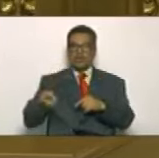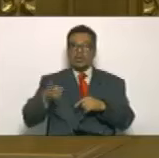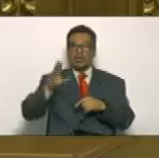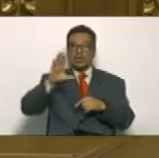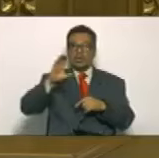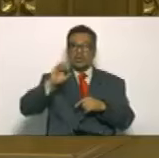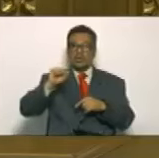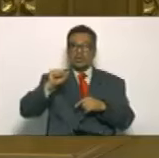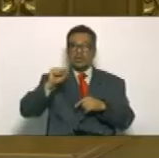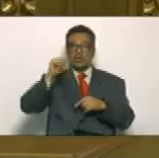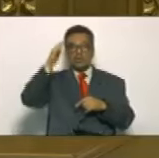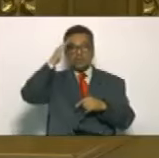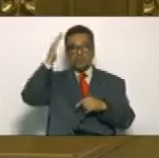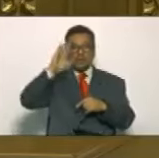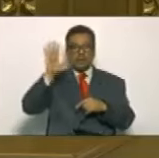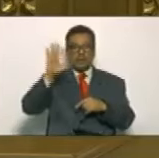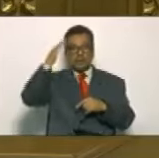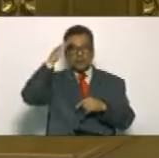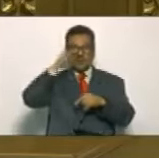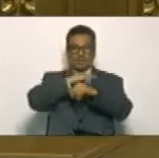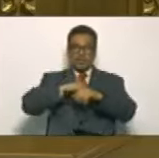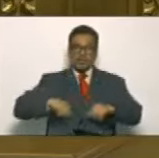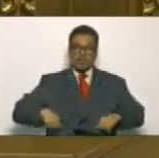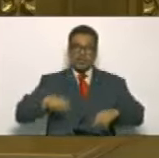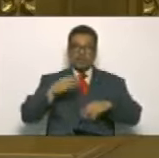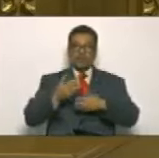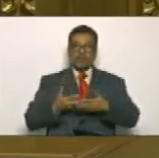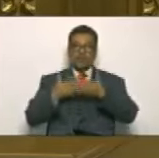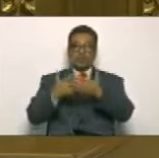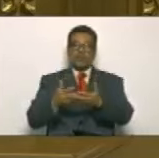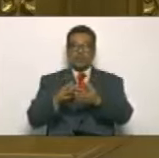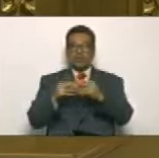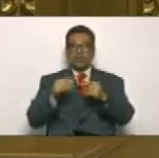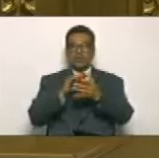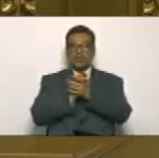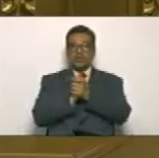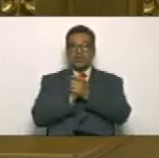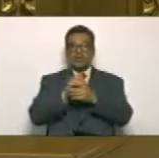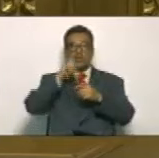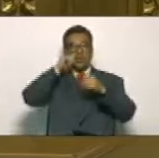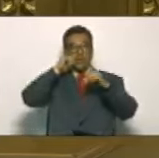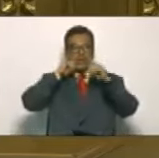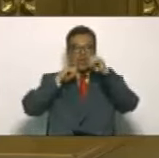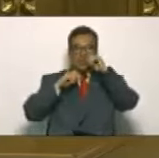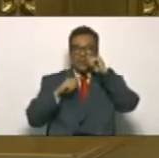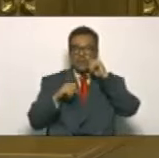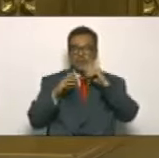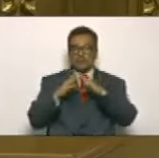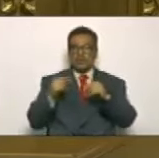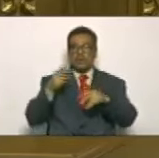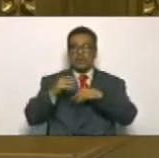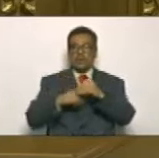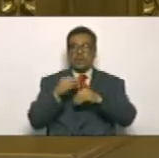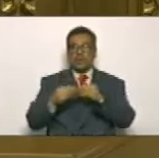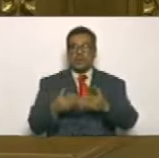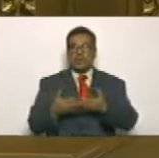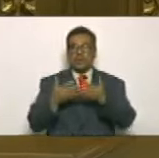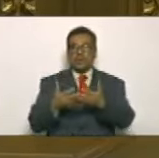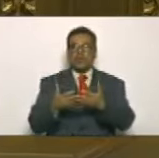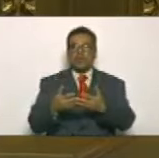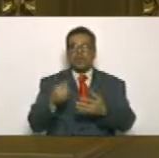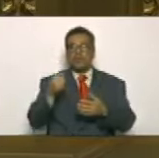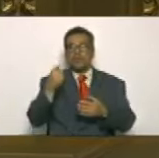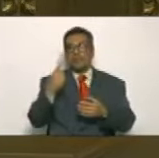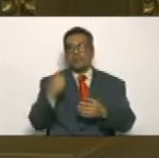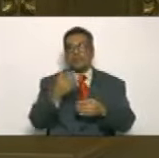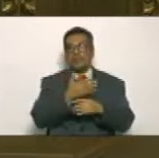Adiós, mi general, reciba por gajes de mi amistad las lágrimas que en este momento me hacen verter la ausencia de